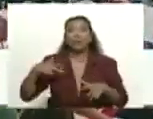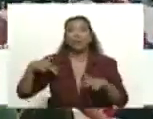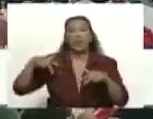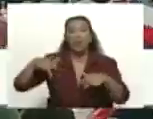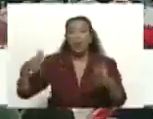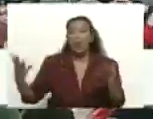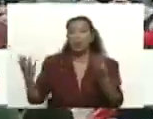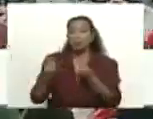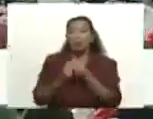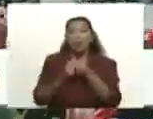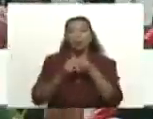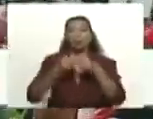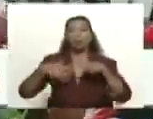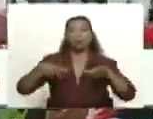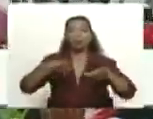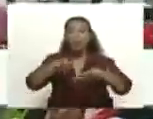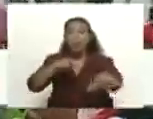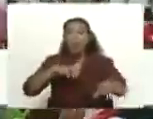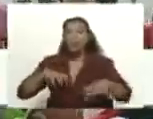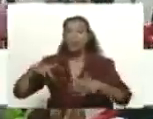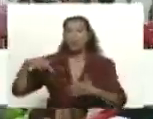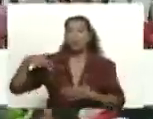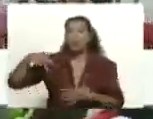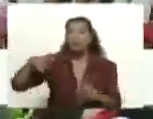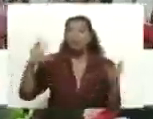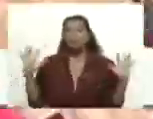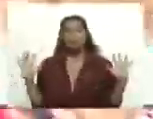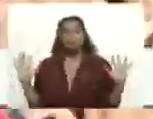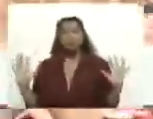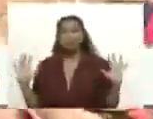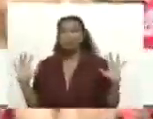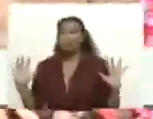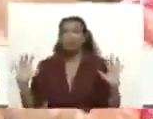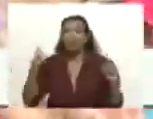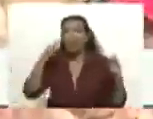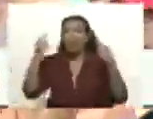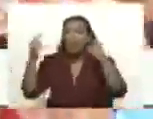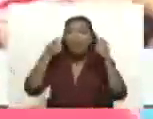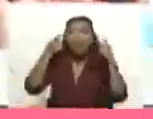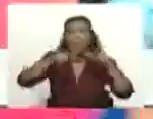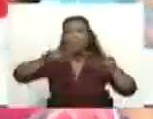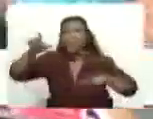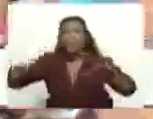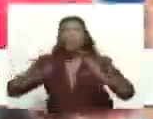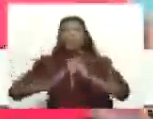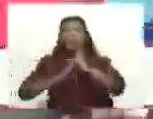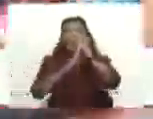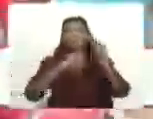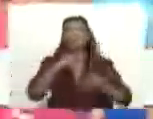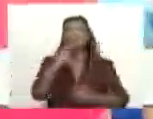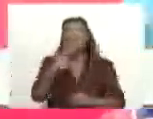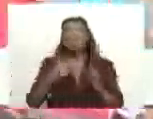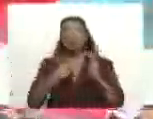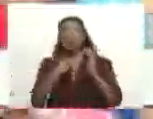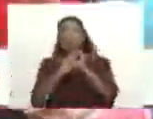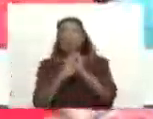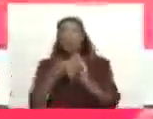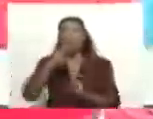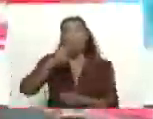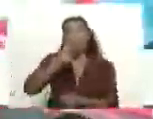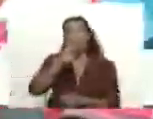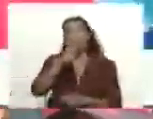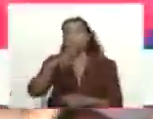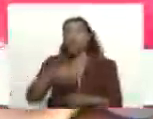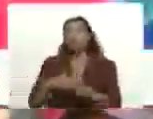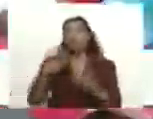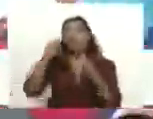el pueblo de Jiménez, con los jefes de calle, con los jefes de comunidad, con los jefes y jefas de UVCHE. ¡Que